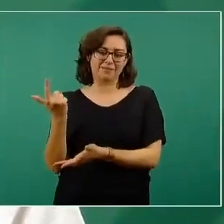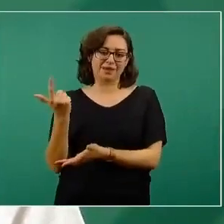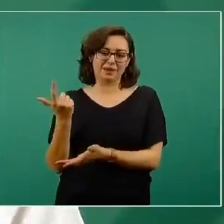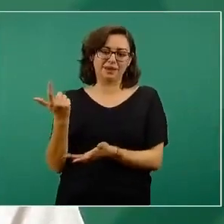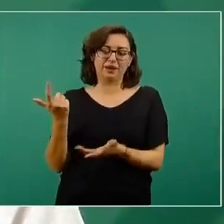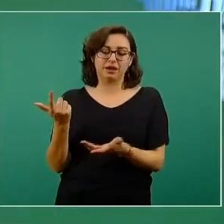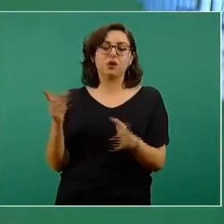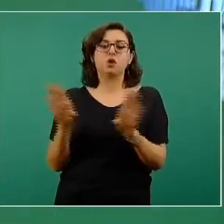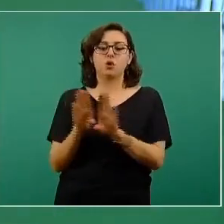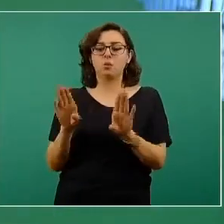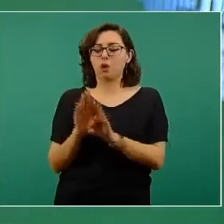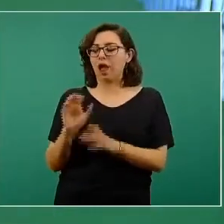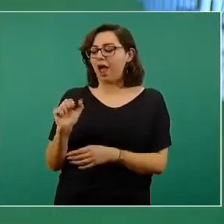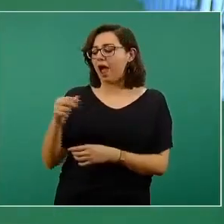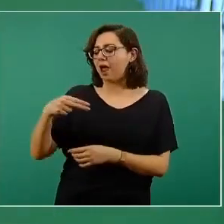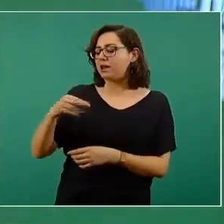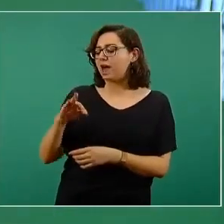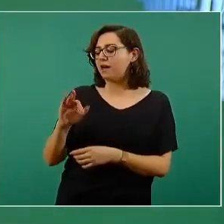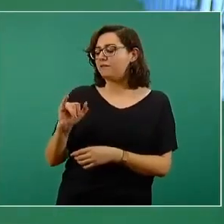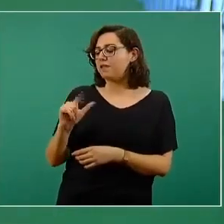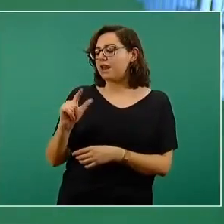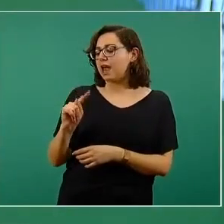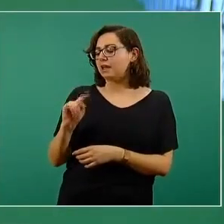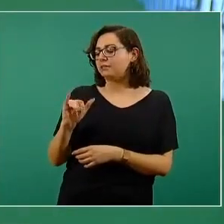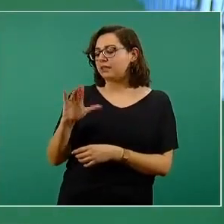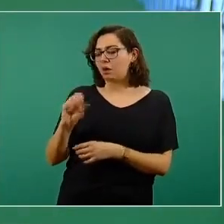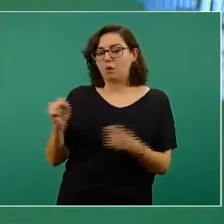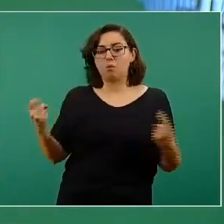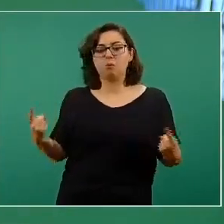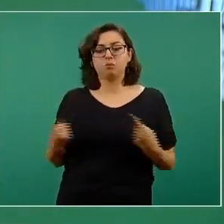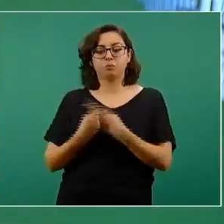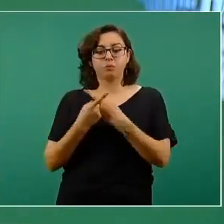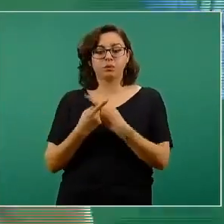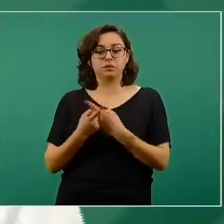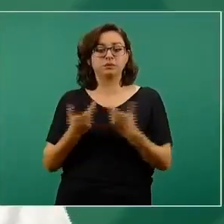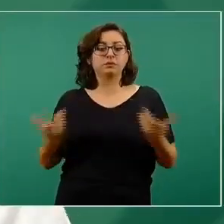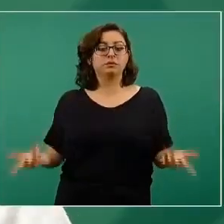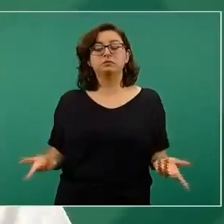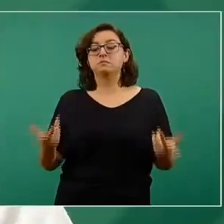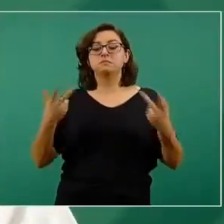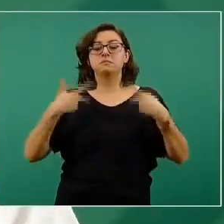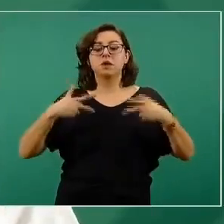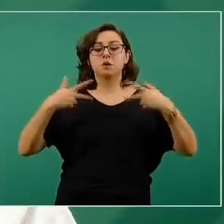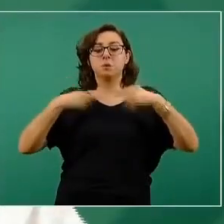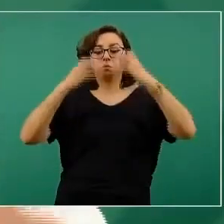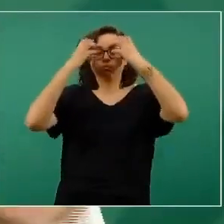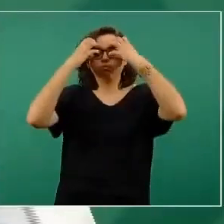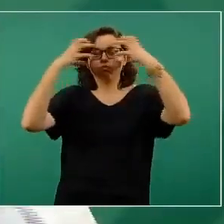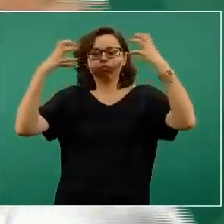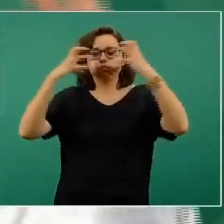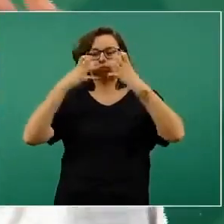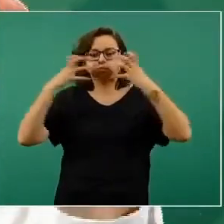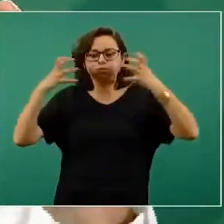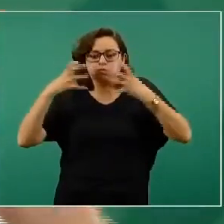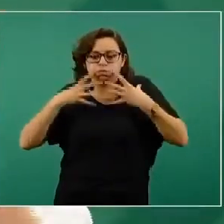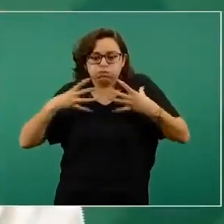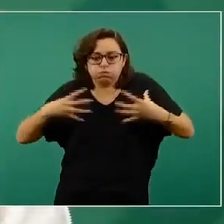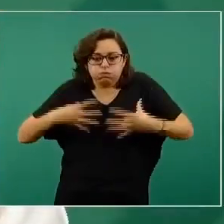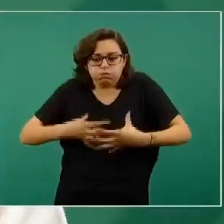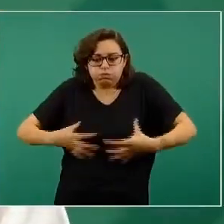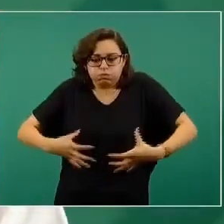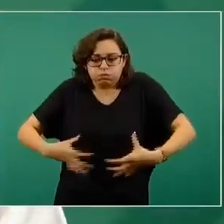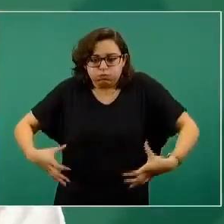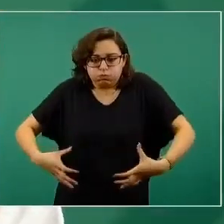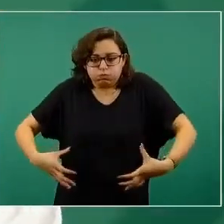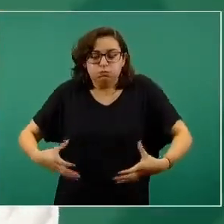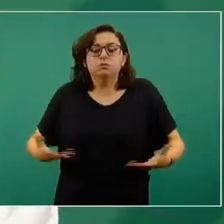llama choque anafiláctico, en donde las personas se hinchan, lo voy a decir de manera muy simple para que lo identifiquen, se hinchan y